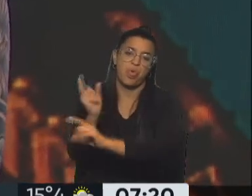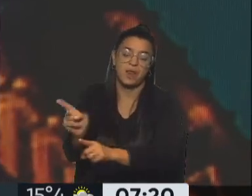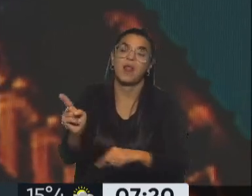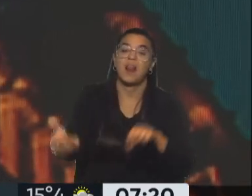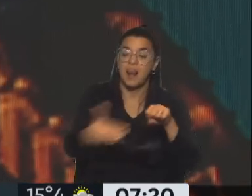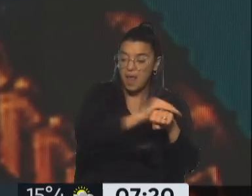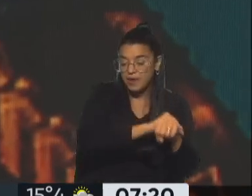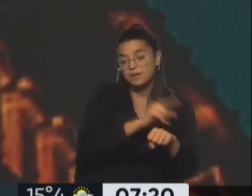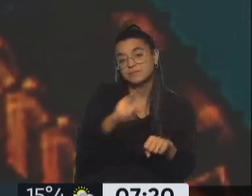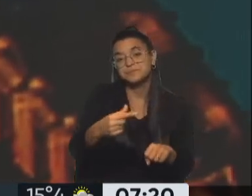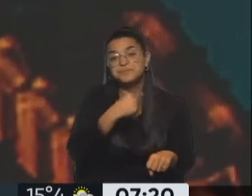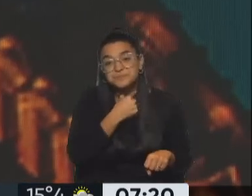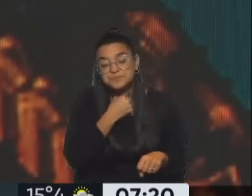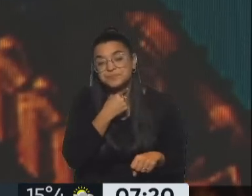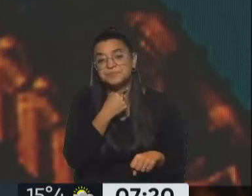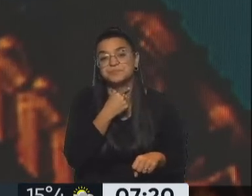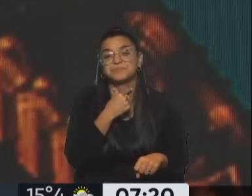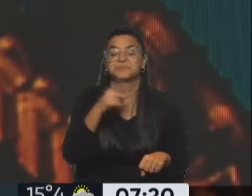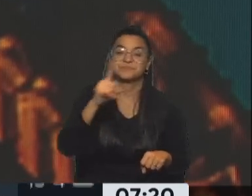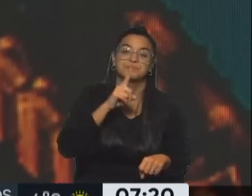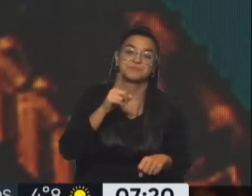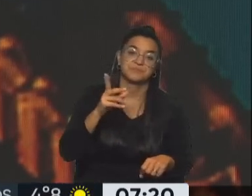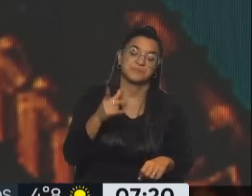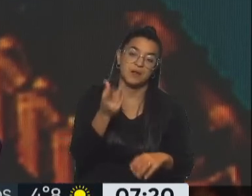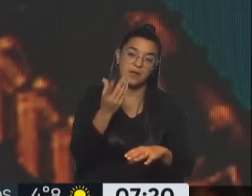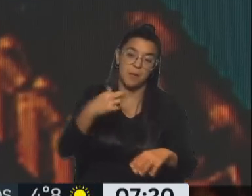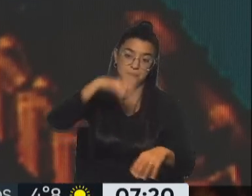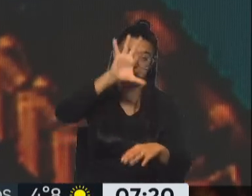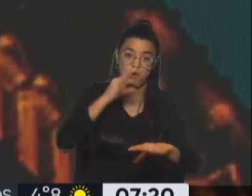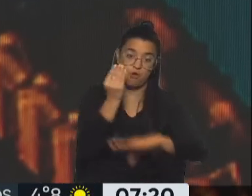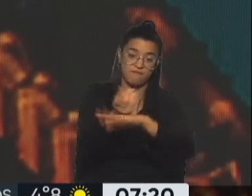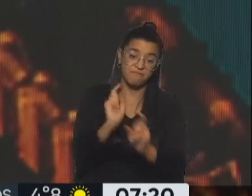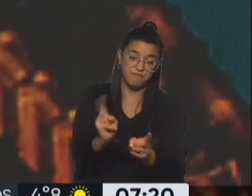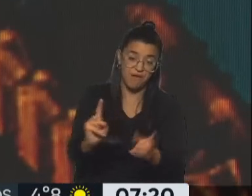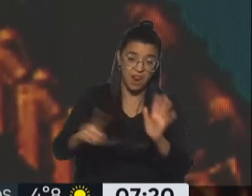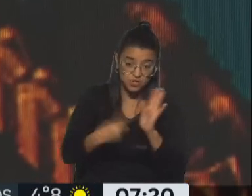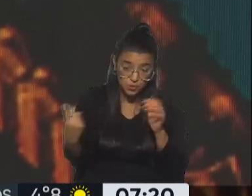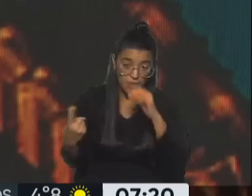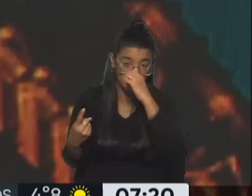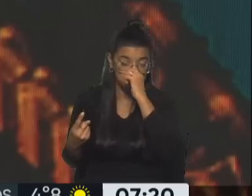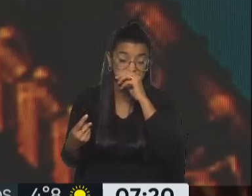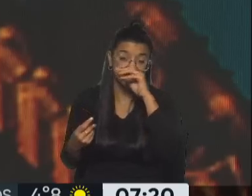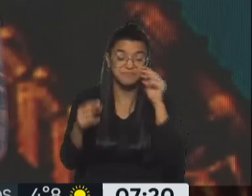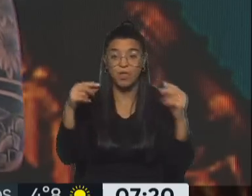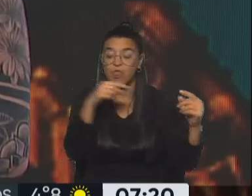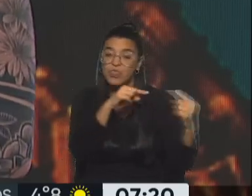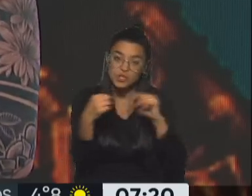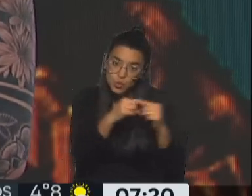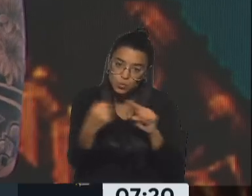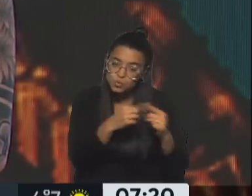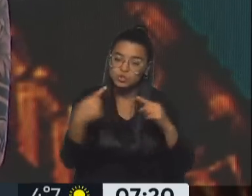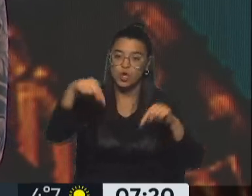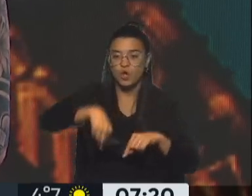Larreta que pretende que el PRO se perpetúe en el poder en la ciudad de Buenos Aires. De hecho, la discusión más profunda